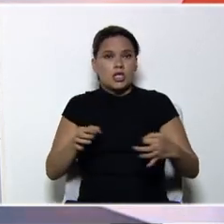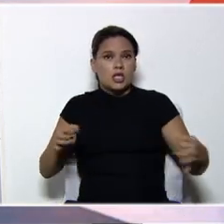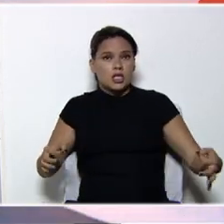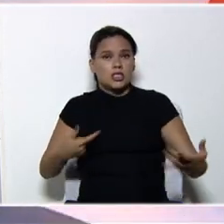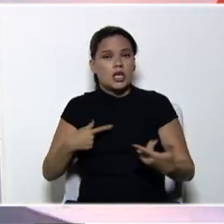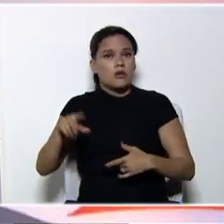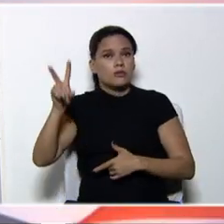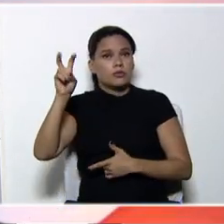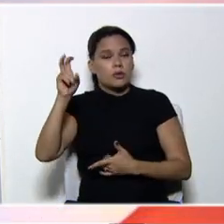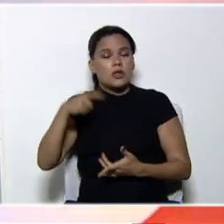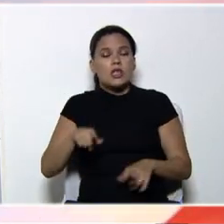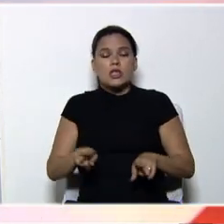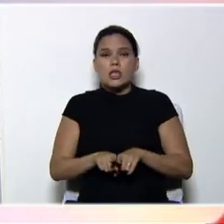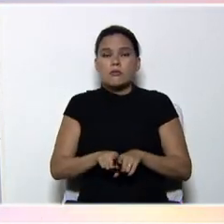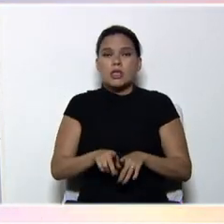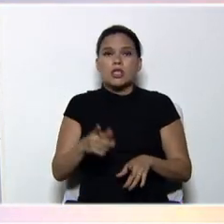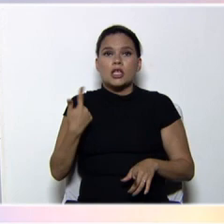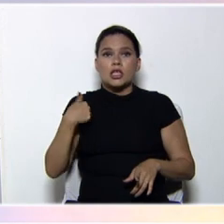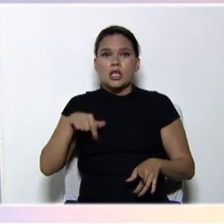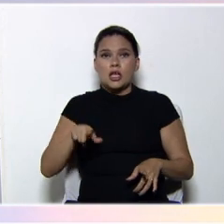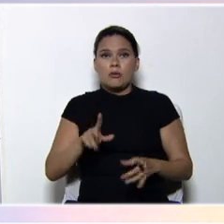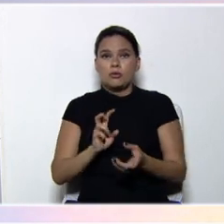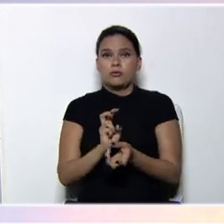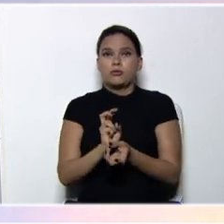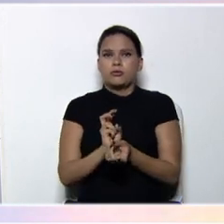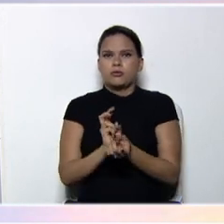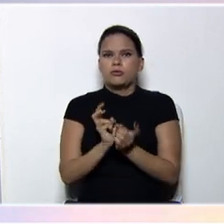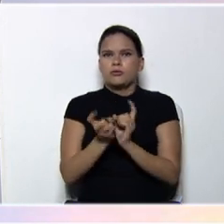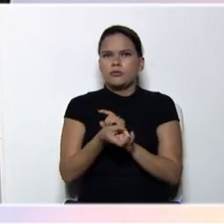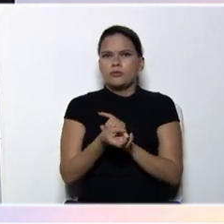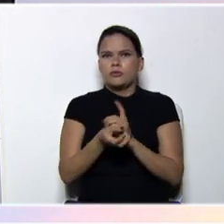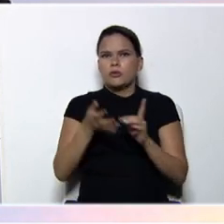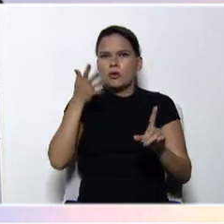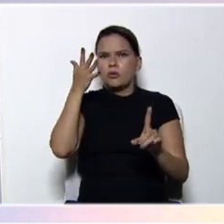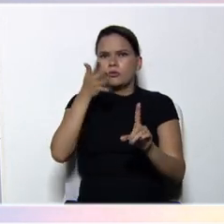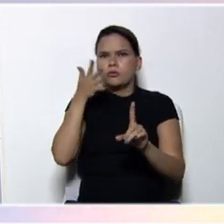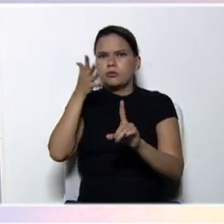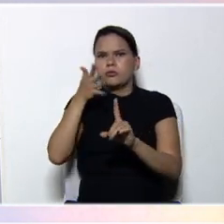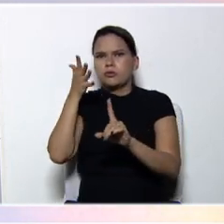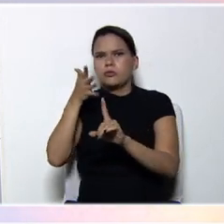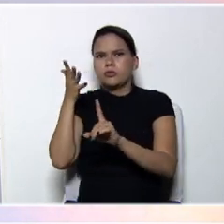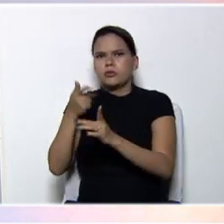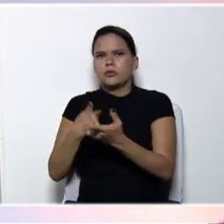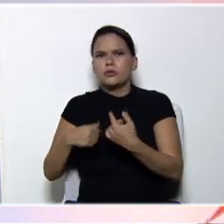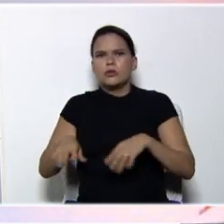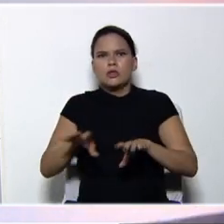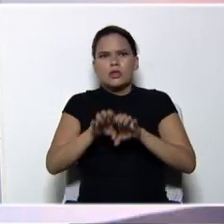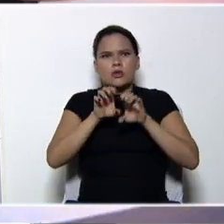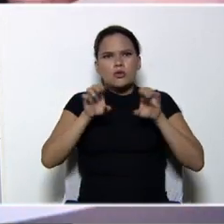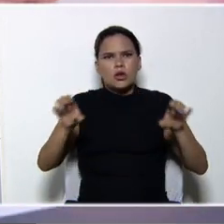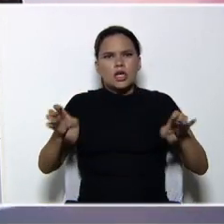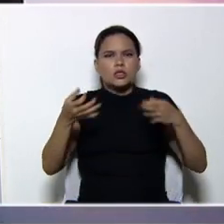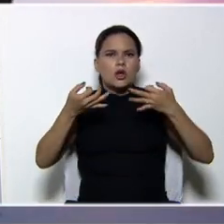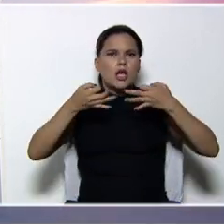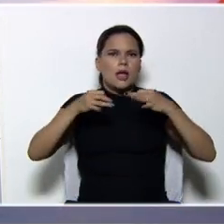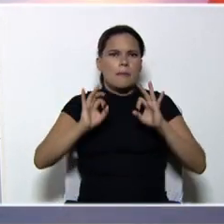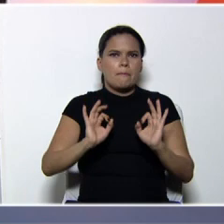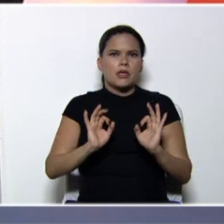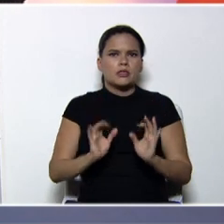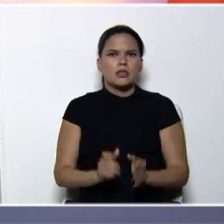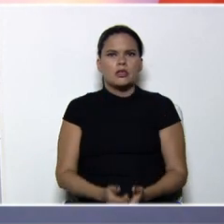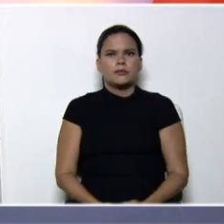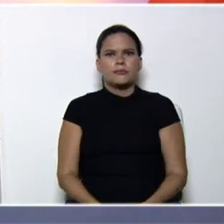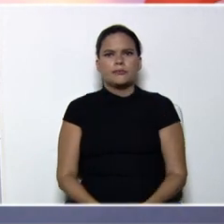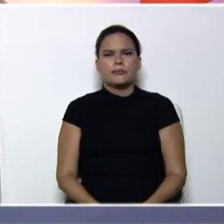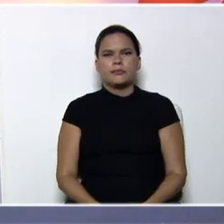eso también tendremos las adaptaciones curriculares, las orientaciones y todos esos consejos de la modalidad de